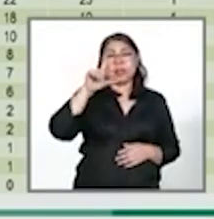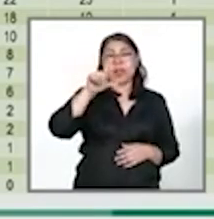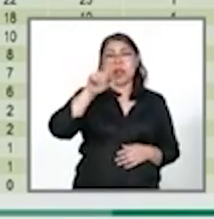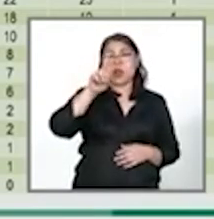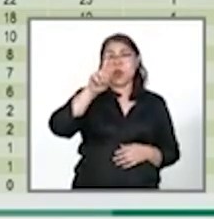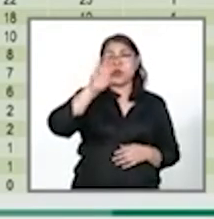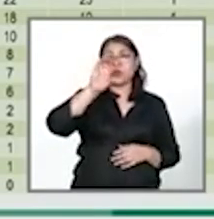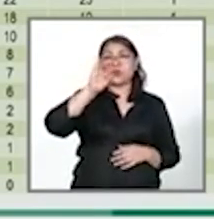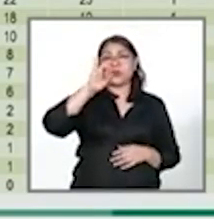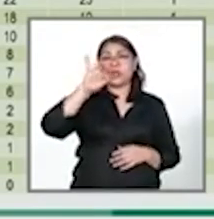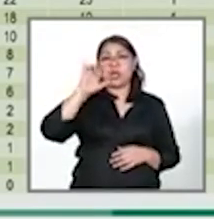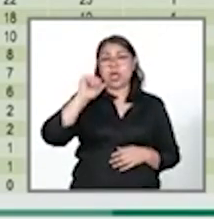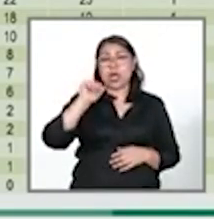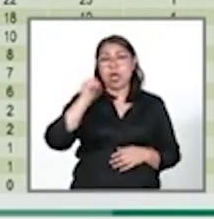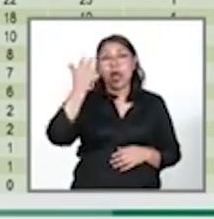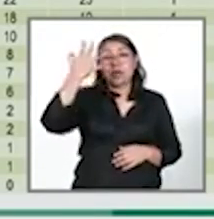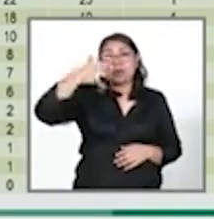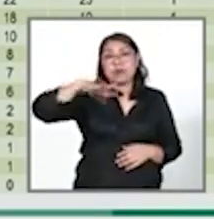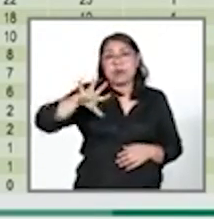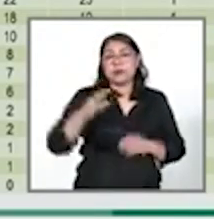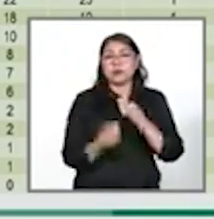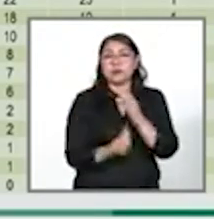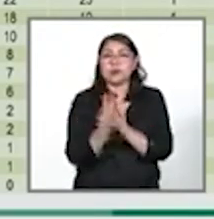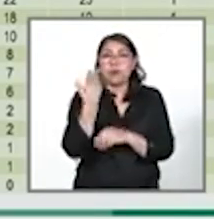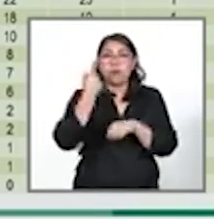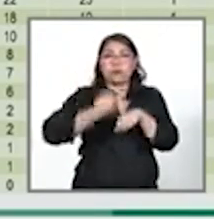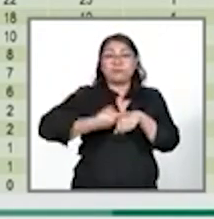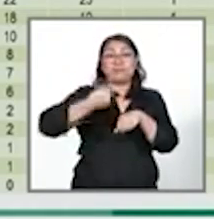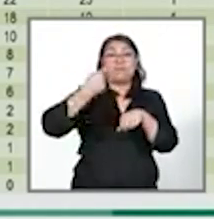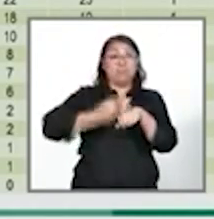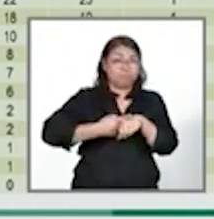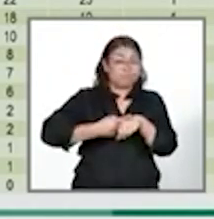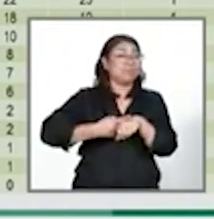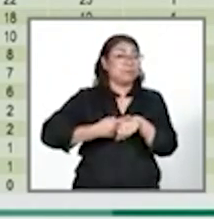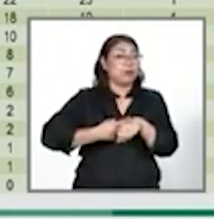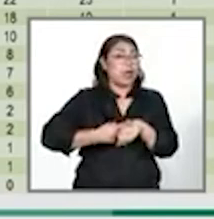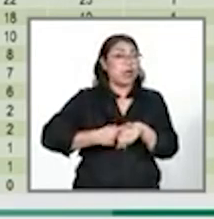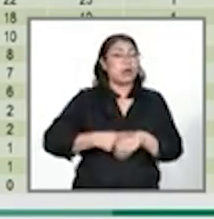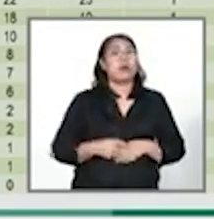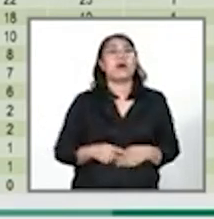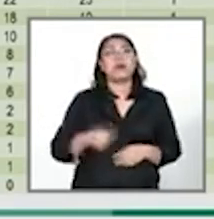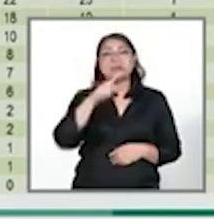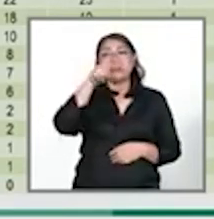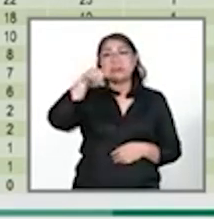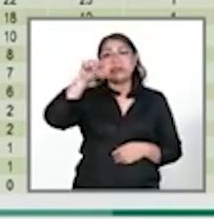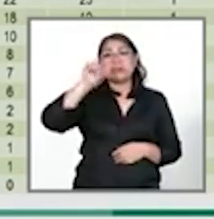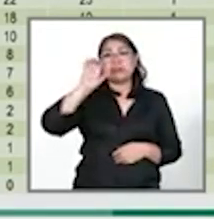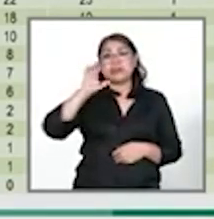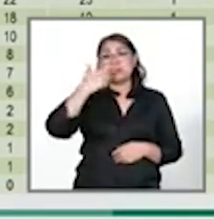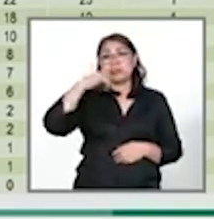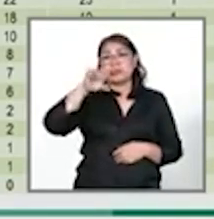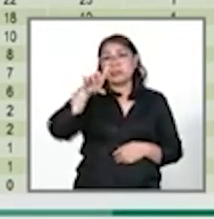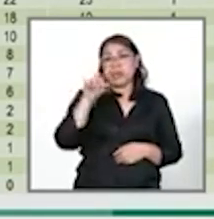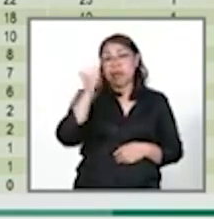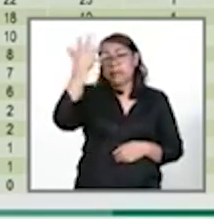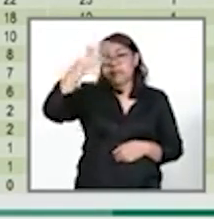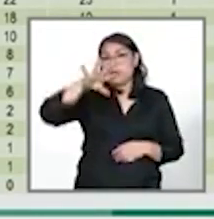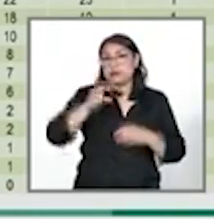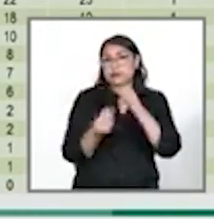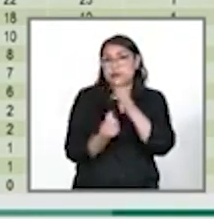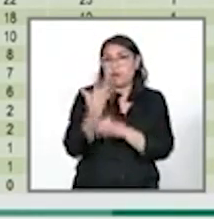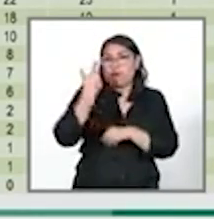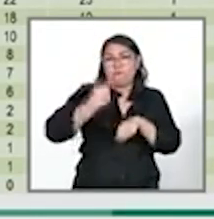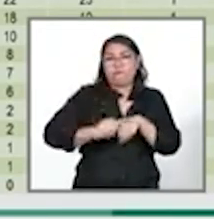Camino, un aumento de 10 casos nuevos. En Villa de Sachila, 10 casos nuevos.